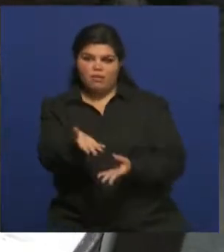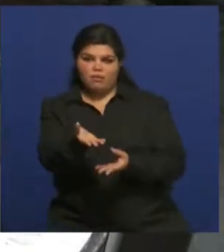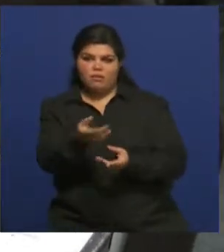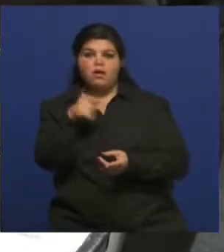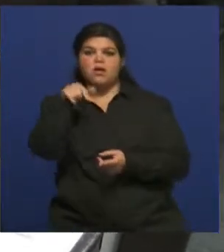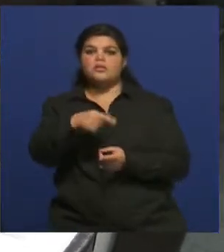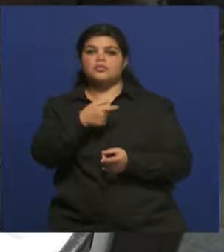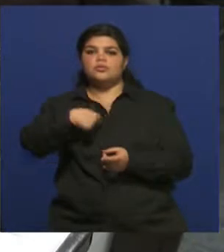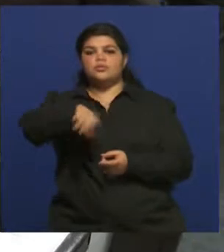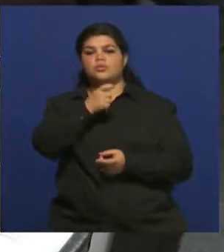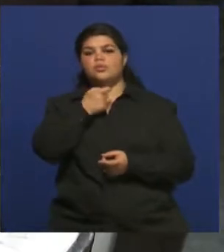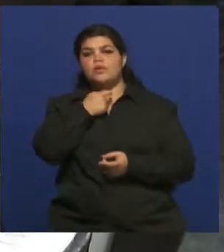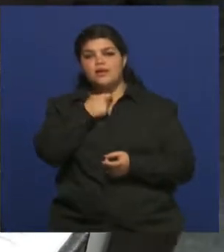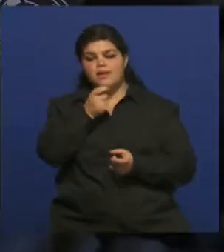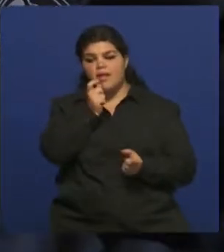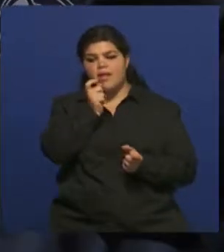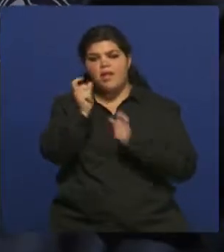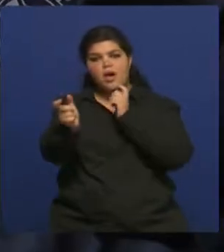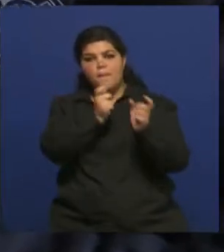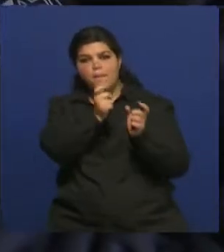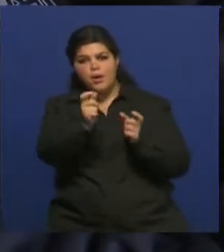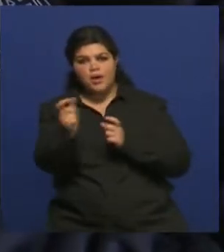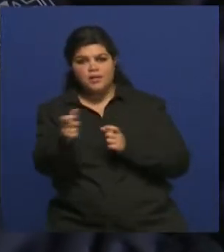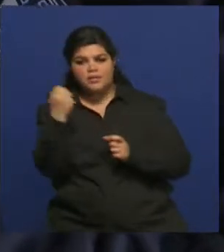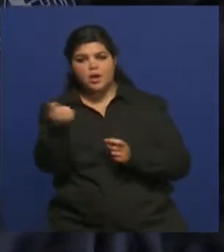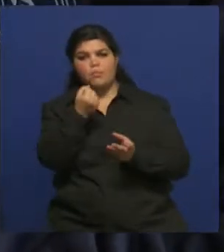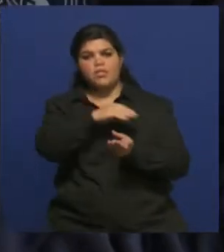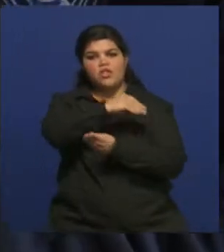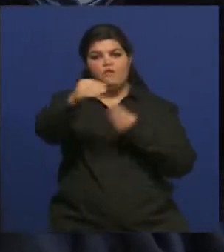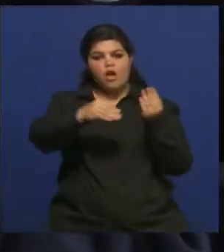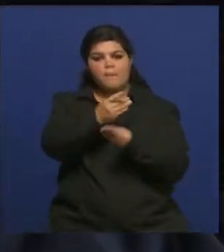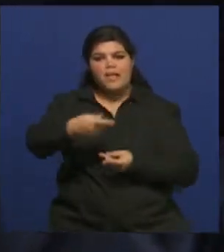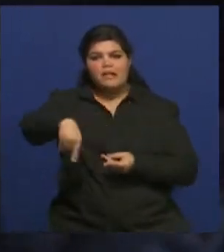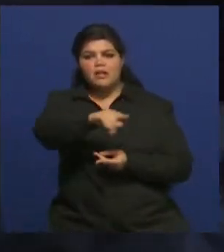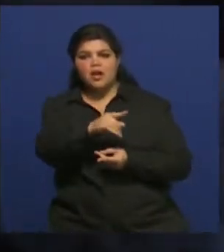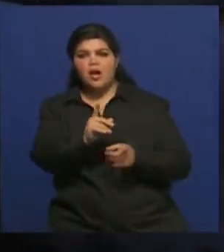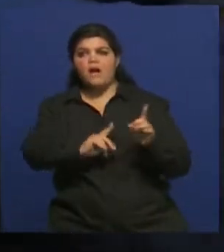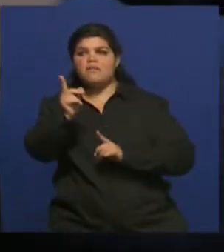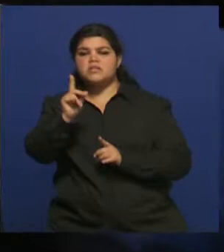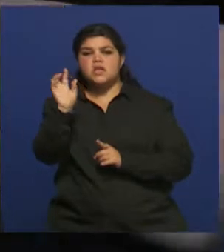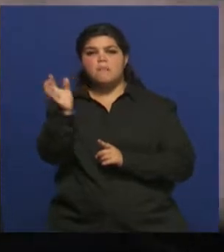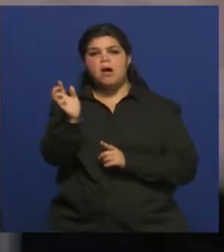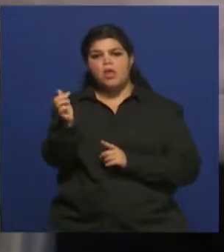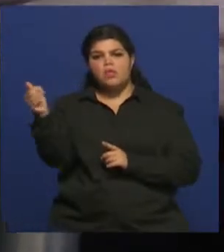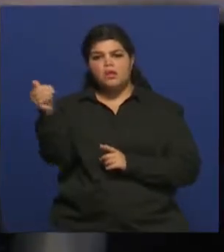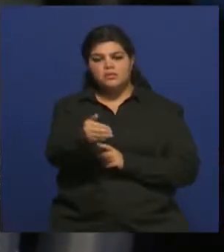o intentamos dar una respuesta para esa familia. Porque llegan los padres a